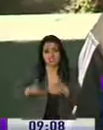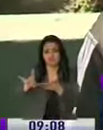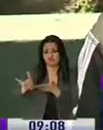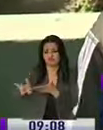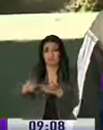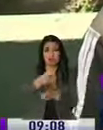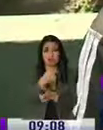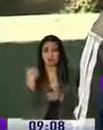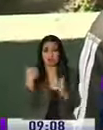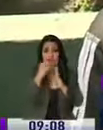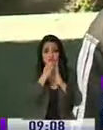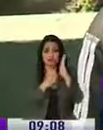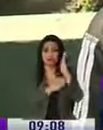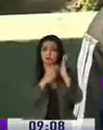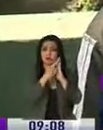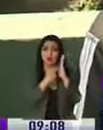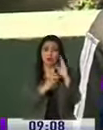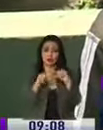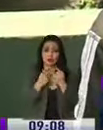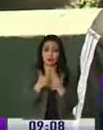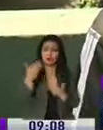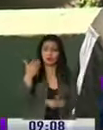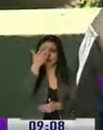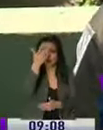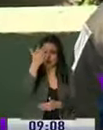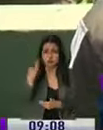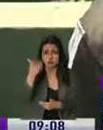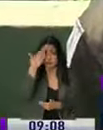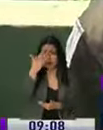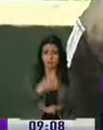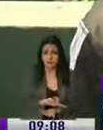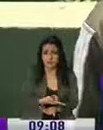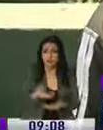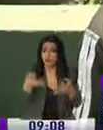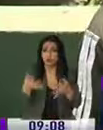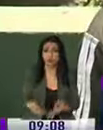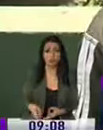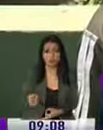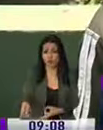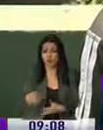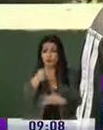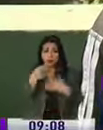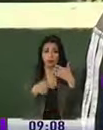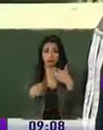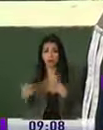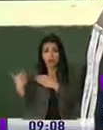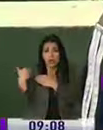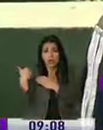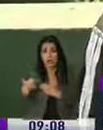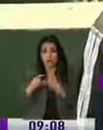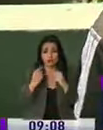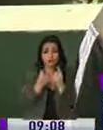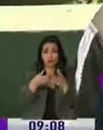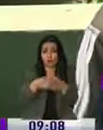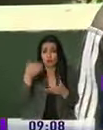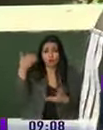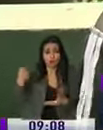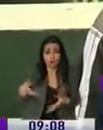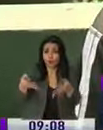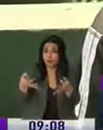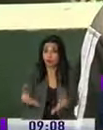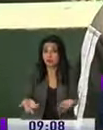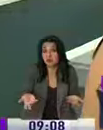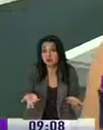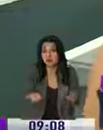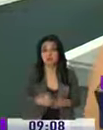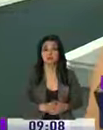por escrito, entonces saben el por qué lo hacen. Una de ellas es que no cumple con los deberes que tenía al cargo, que él estaba en